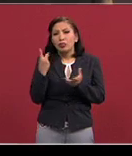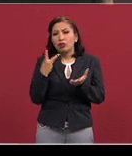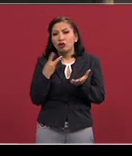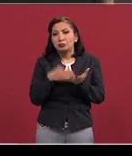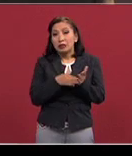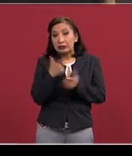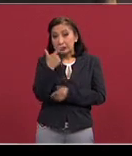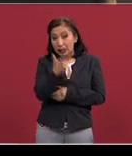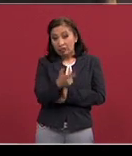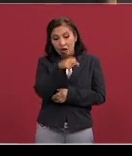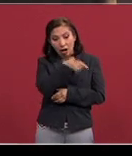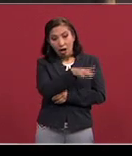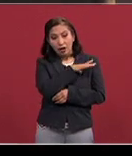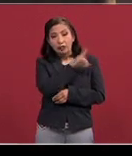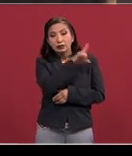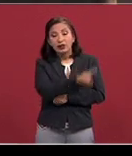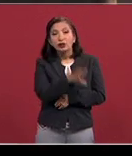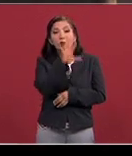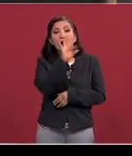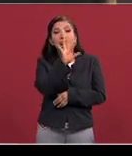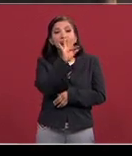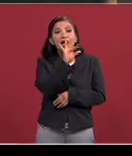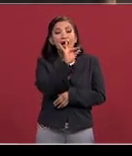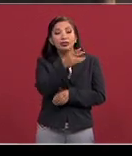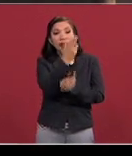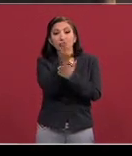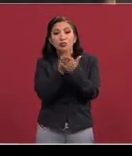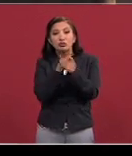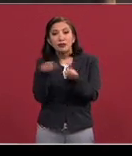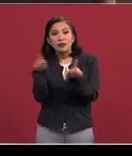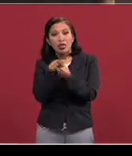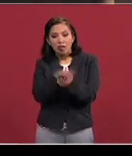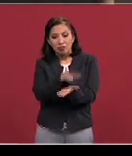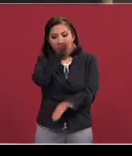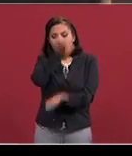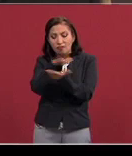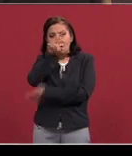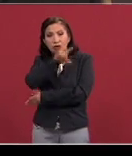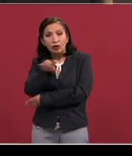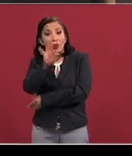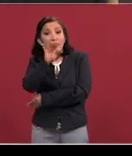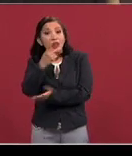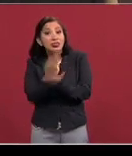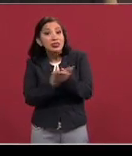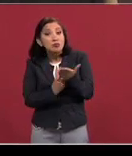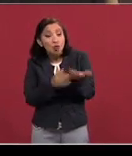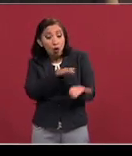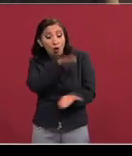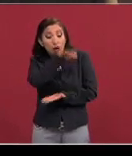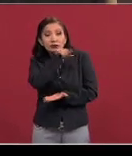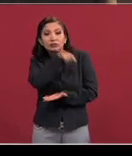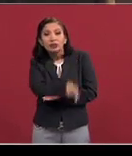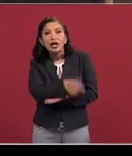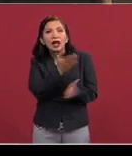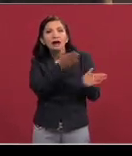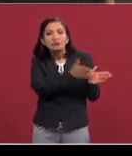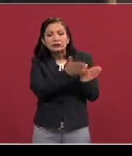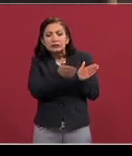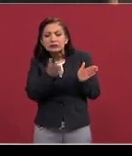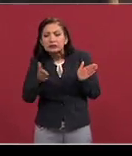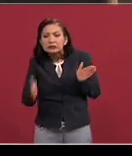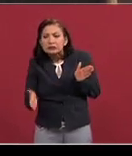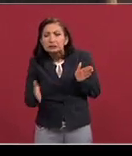del 2007 con 140 dibujos. 140 dibujos nada más de las